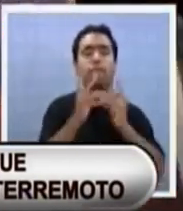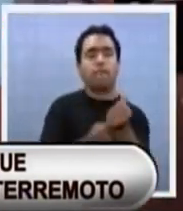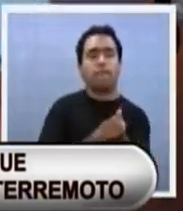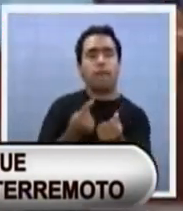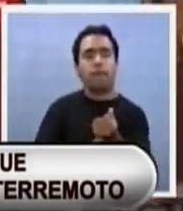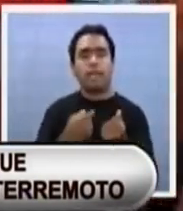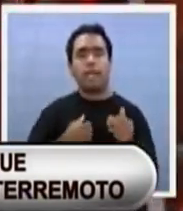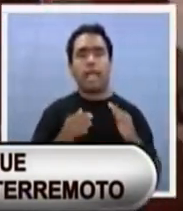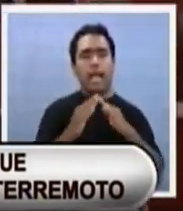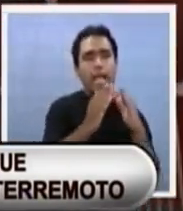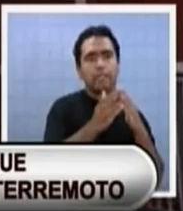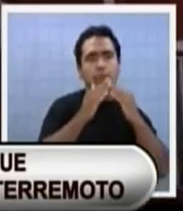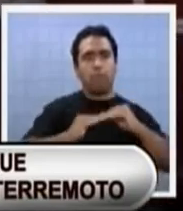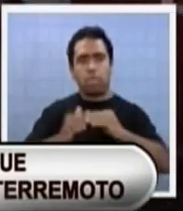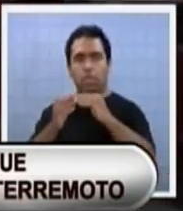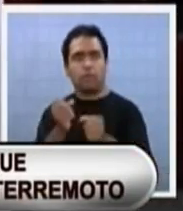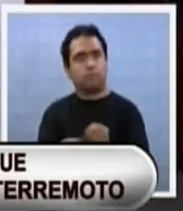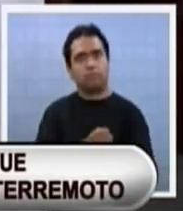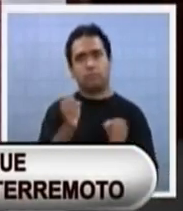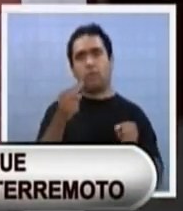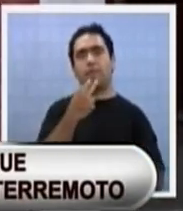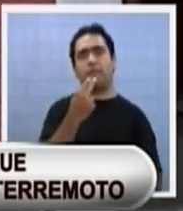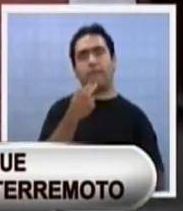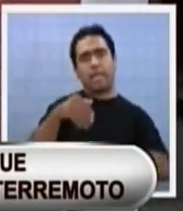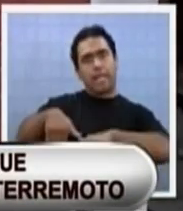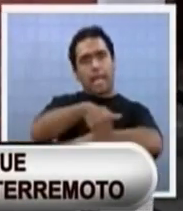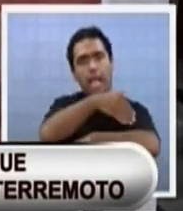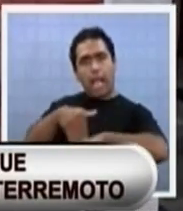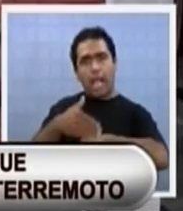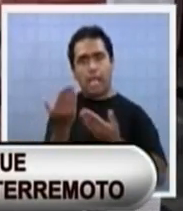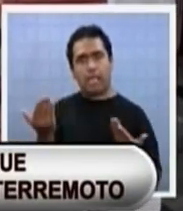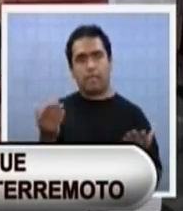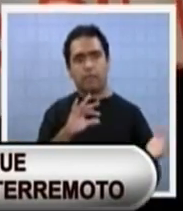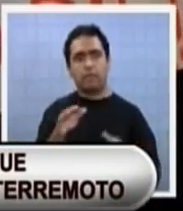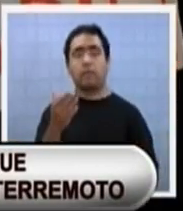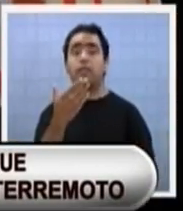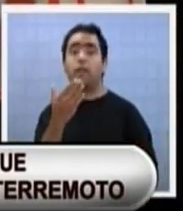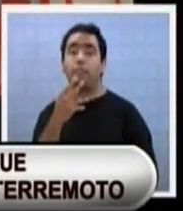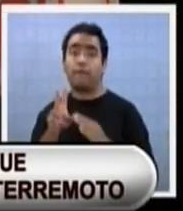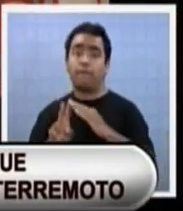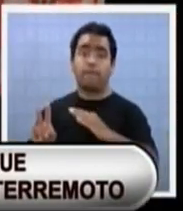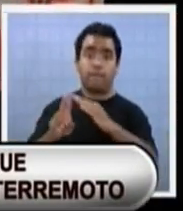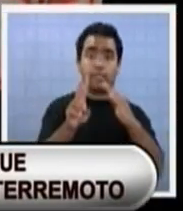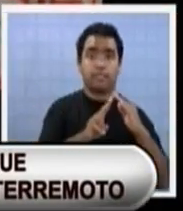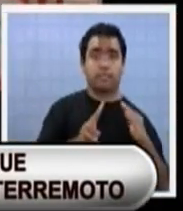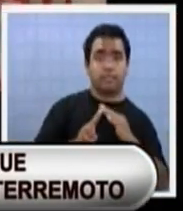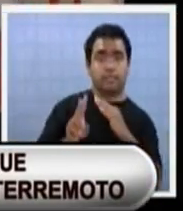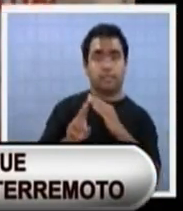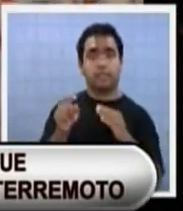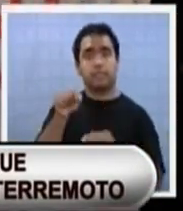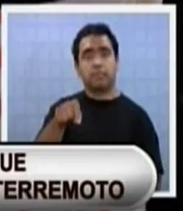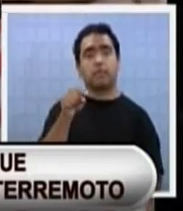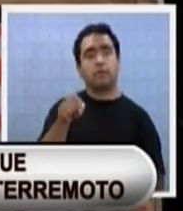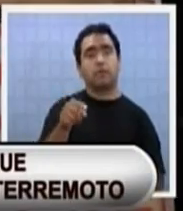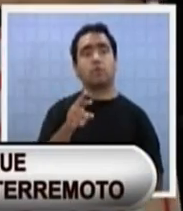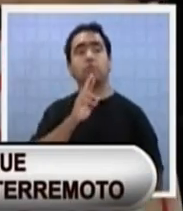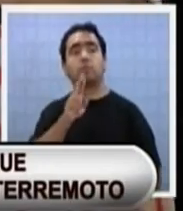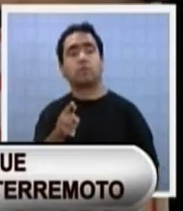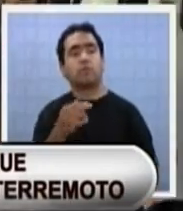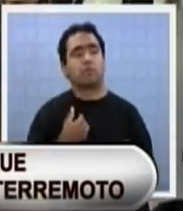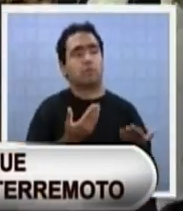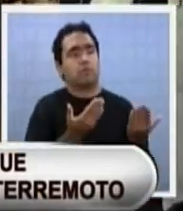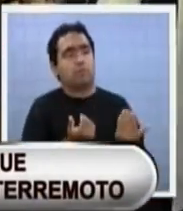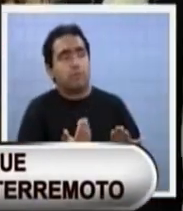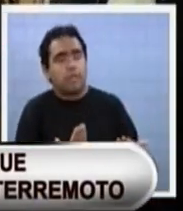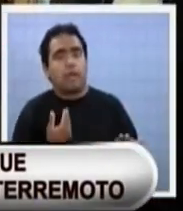sus viviendas dañadas no pueden seguir viviendo en la calle. A la vez, los vecinos del sector de Reina Mar esperan tener la posibilidad